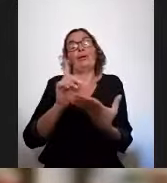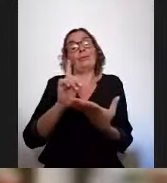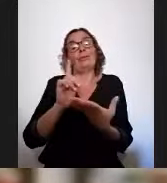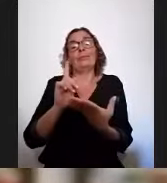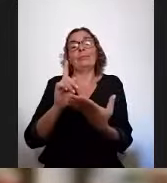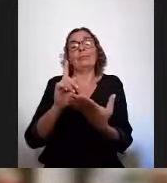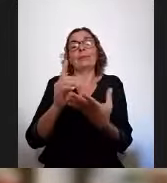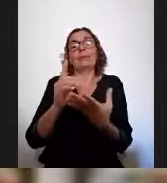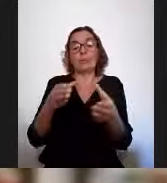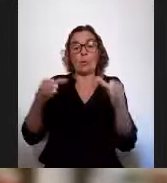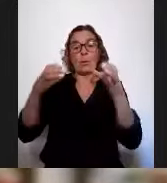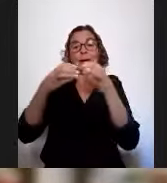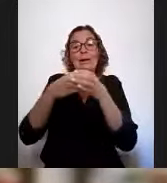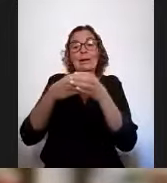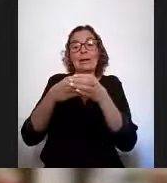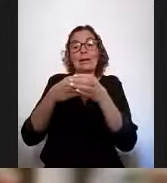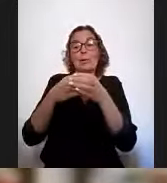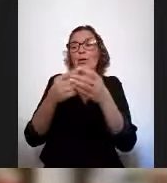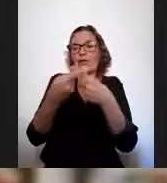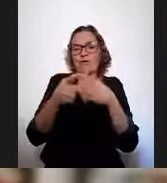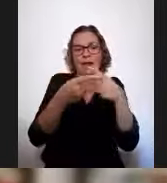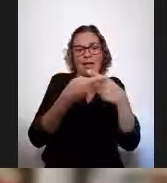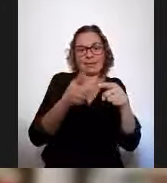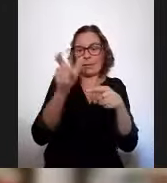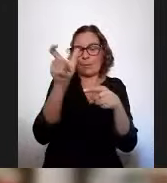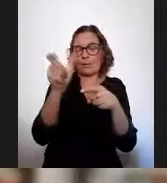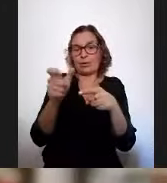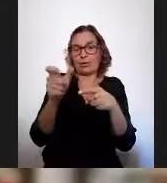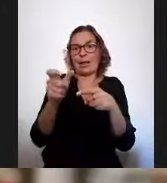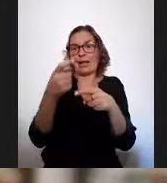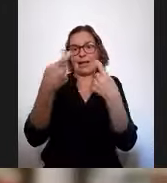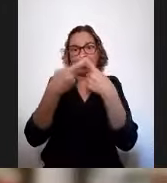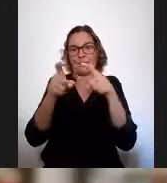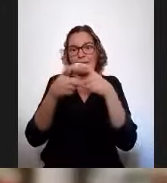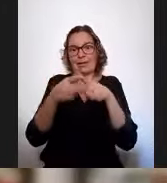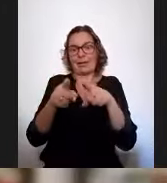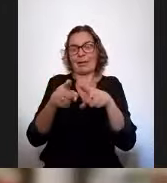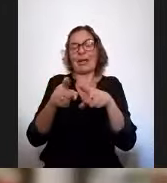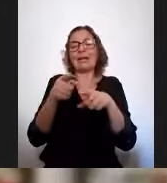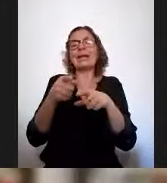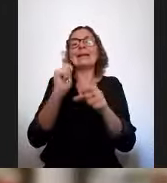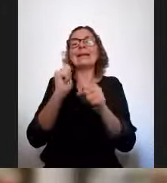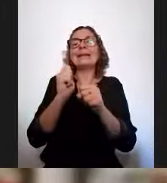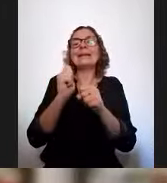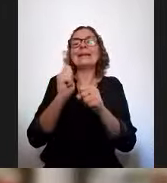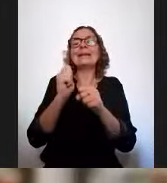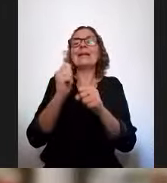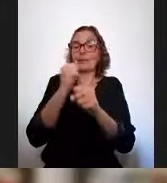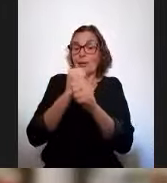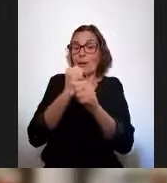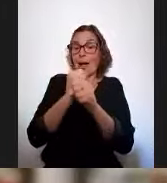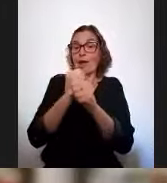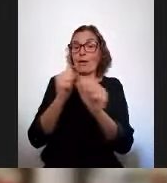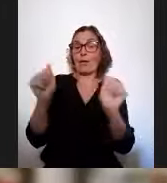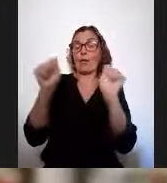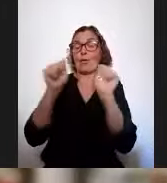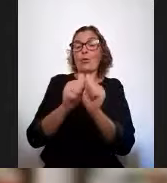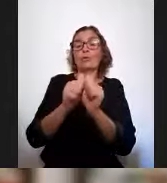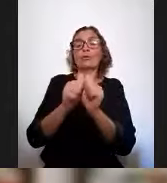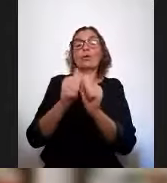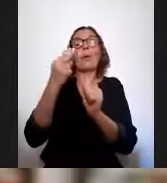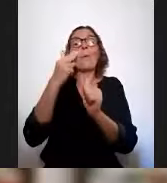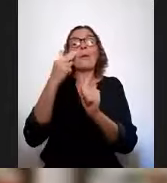un equipo interdisciplinario y que se lleve bien, que quieran trabajar en conjunto. Bueno, problemas con los precios o